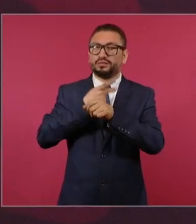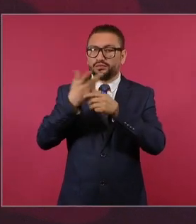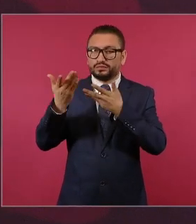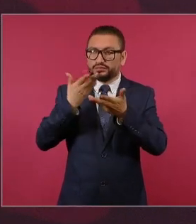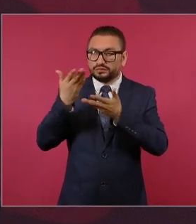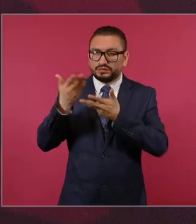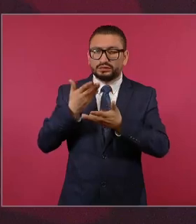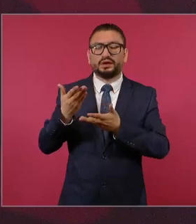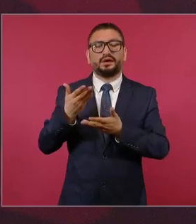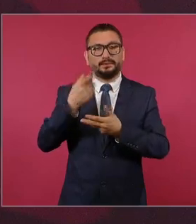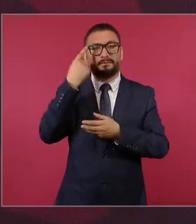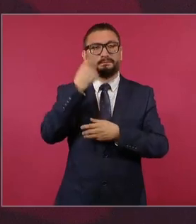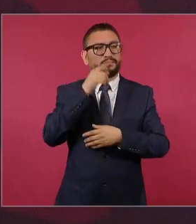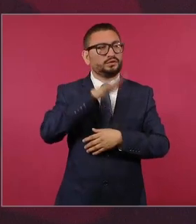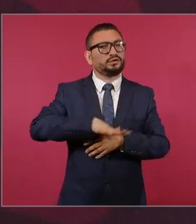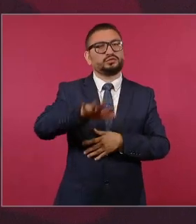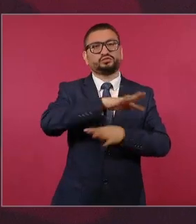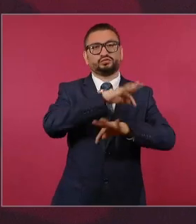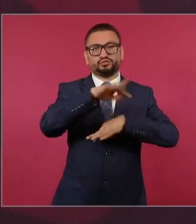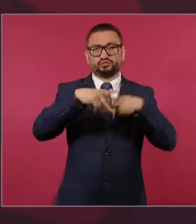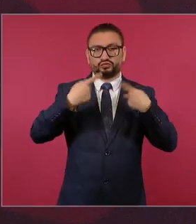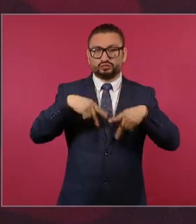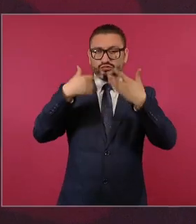para que vea la gente